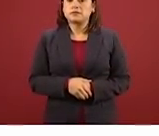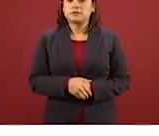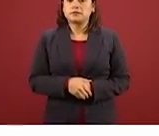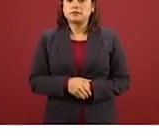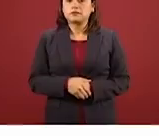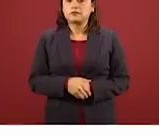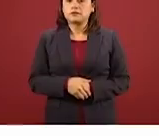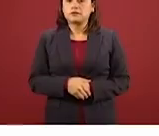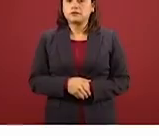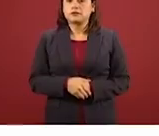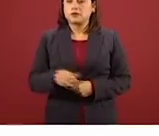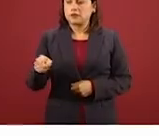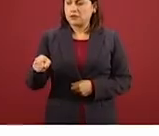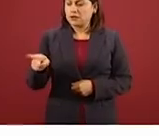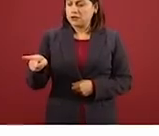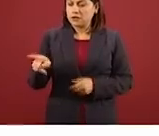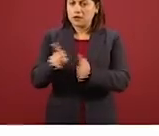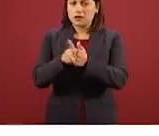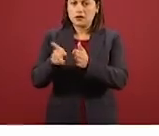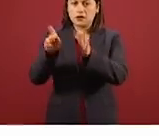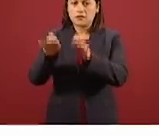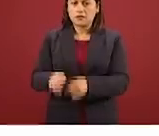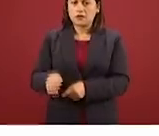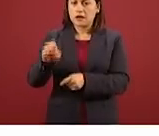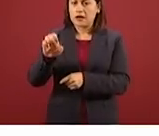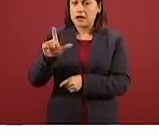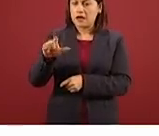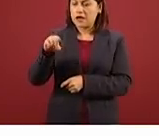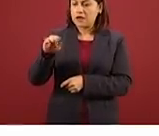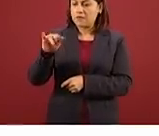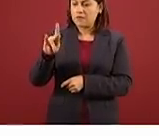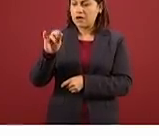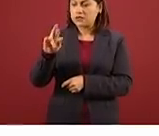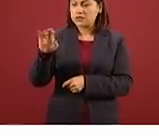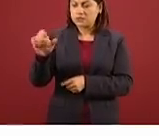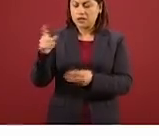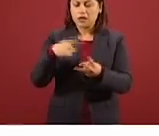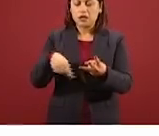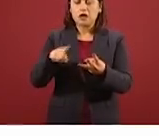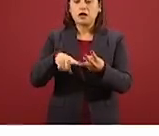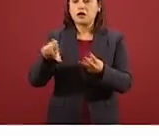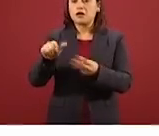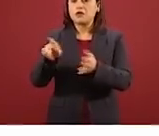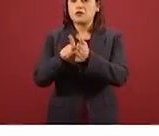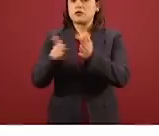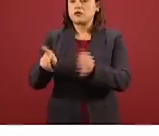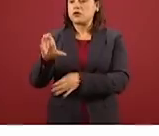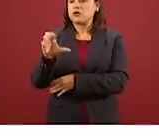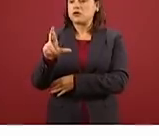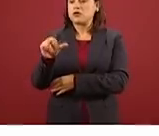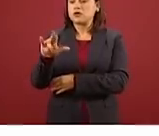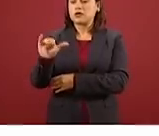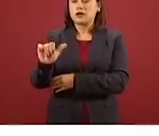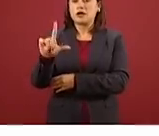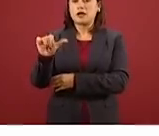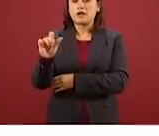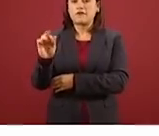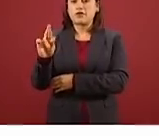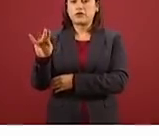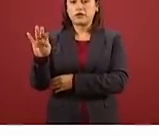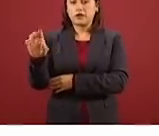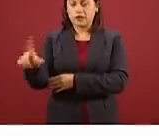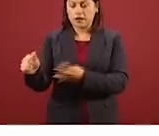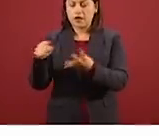del Imparcial, la crónica La Frontera, Luis Méndez